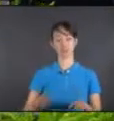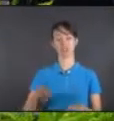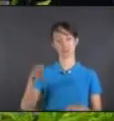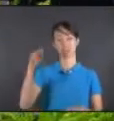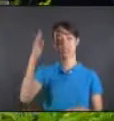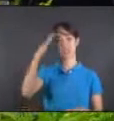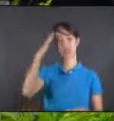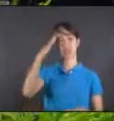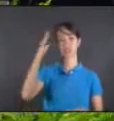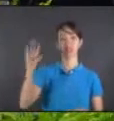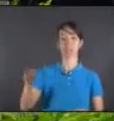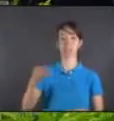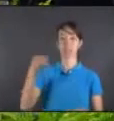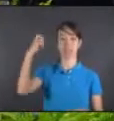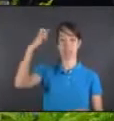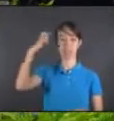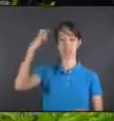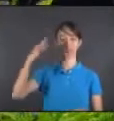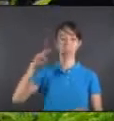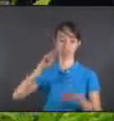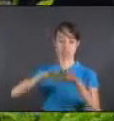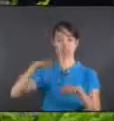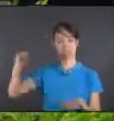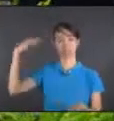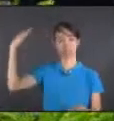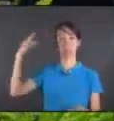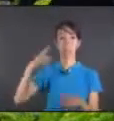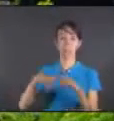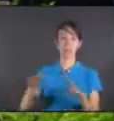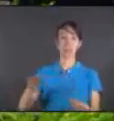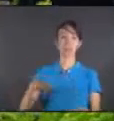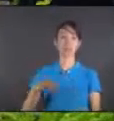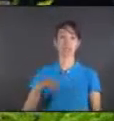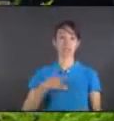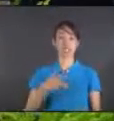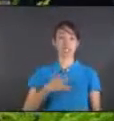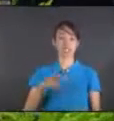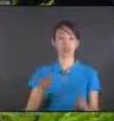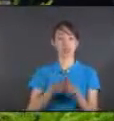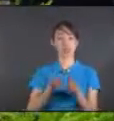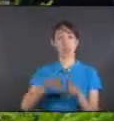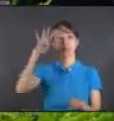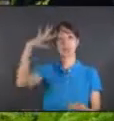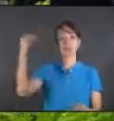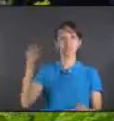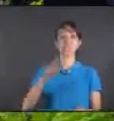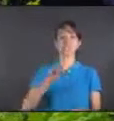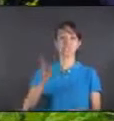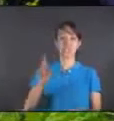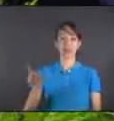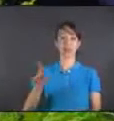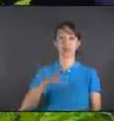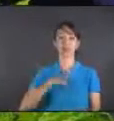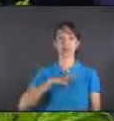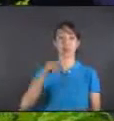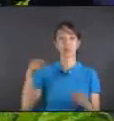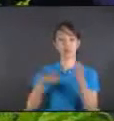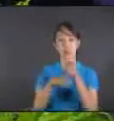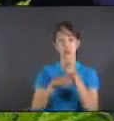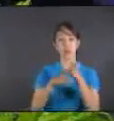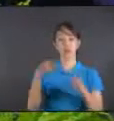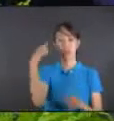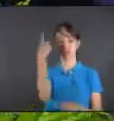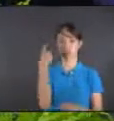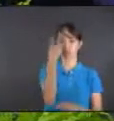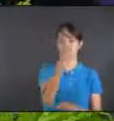Y me identifiqué con él, pues también guardando las distancias, ¿ah? Con